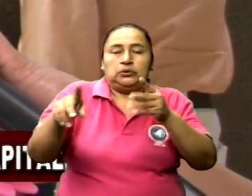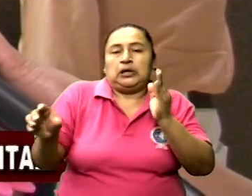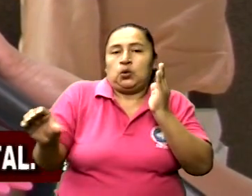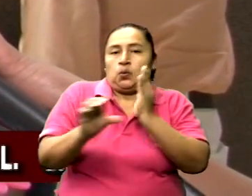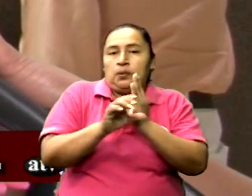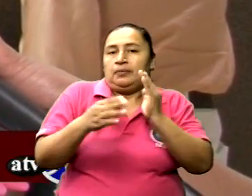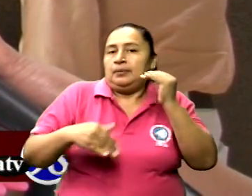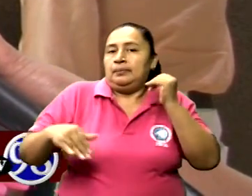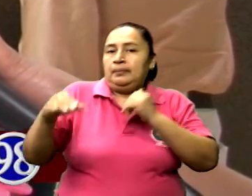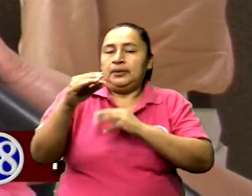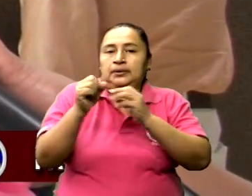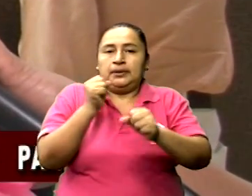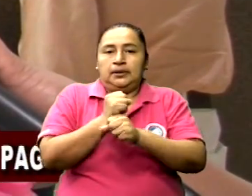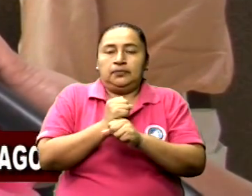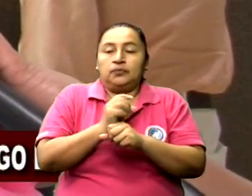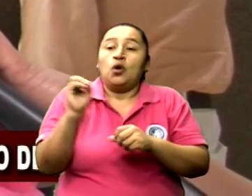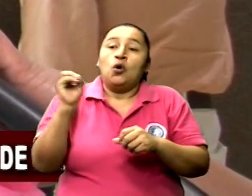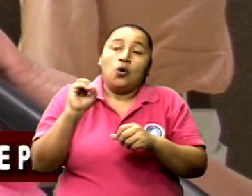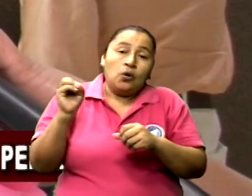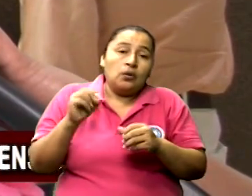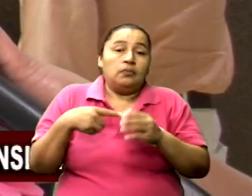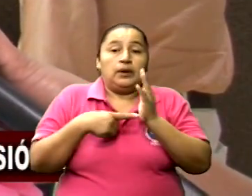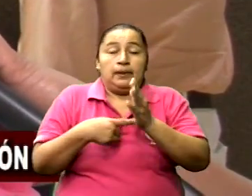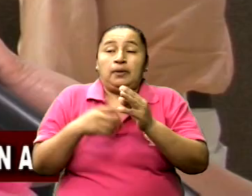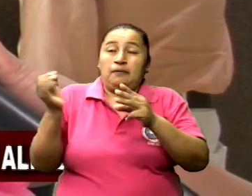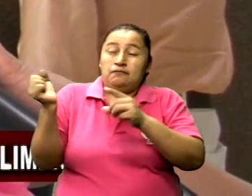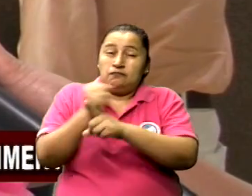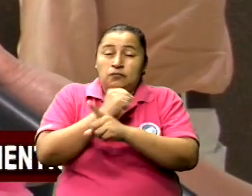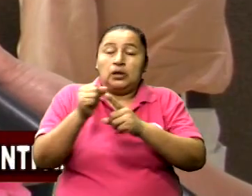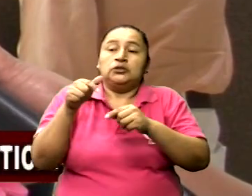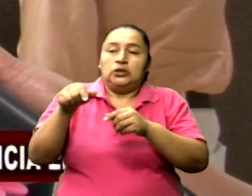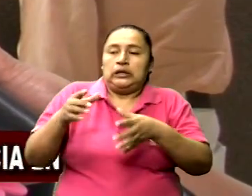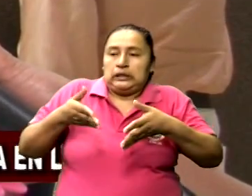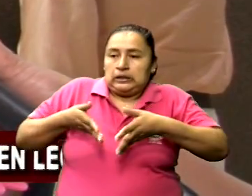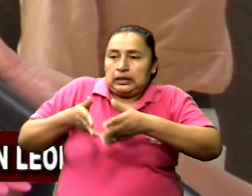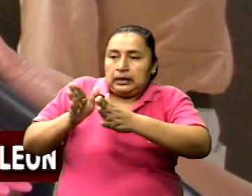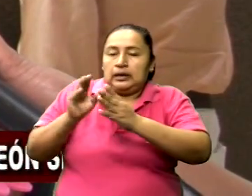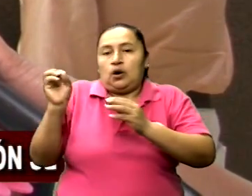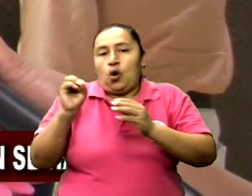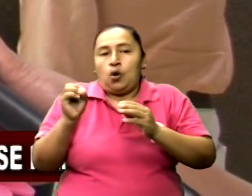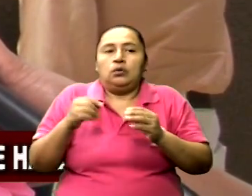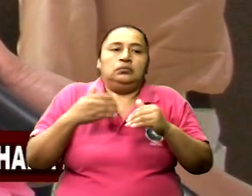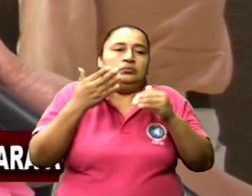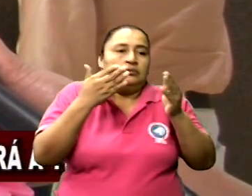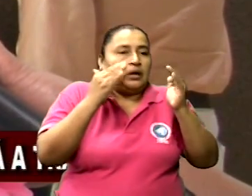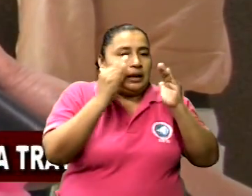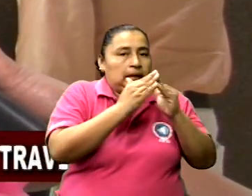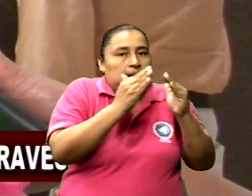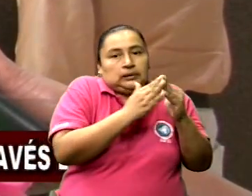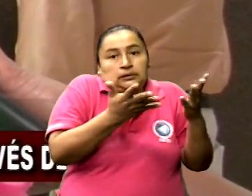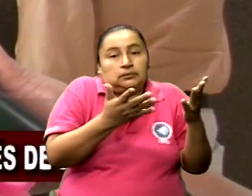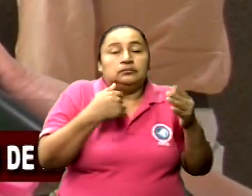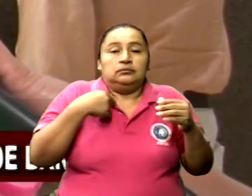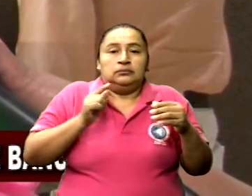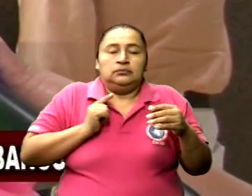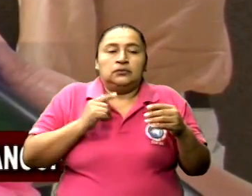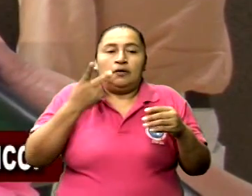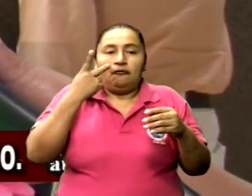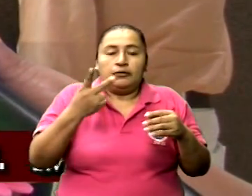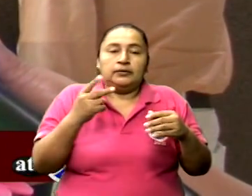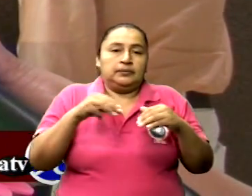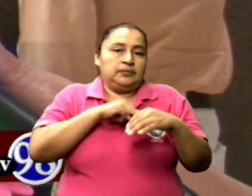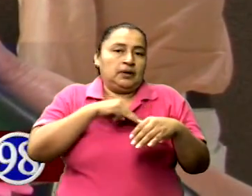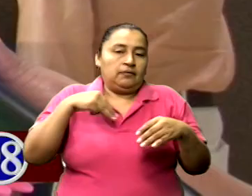delito se comete en un lugar público, en un camino o en un lugar no público, o cuando se cometa frente a